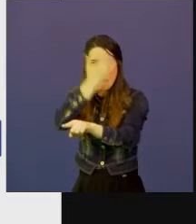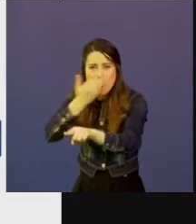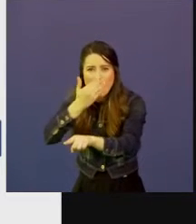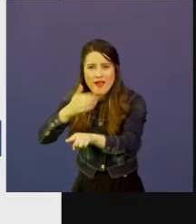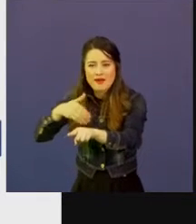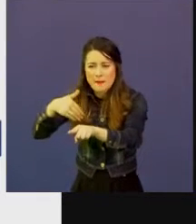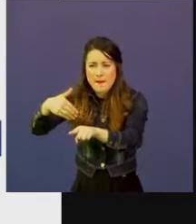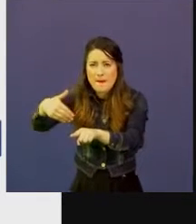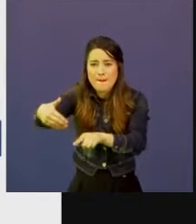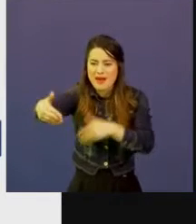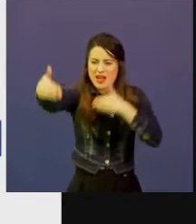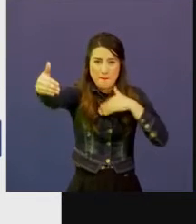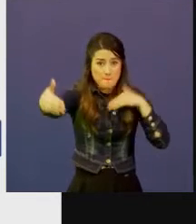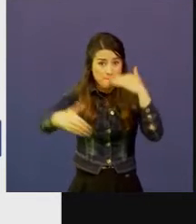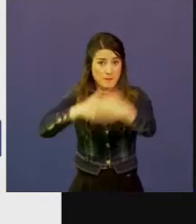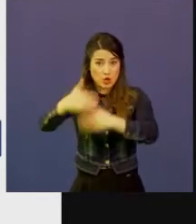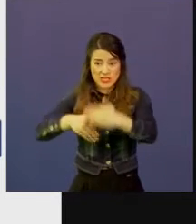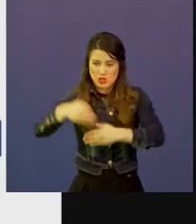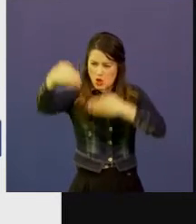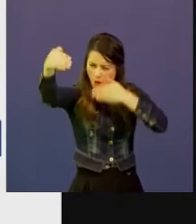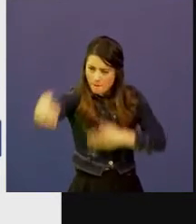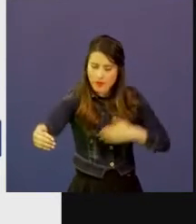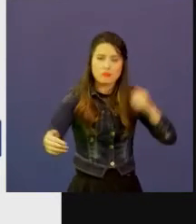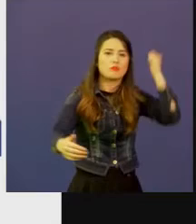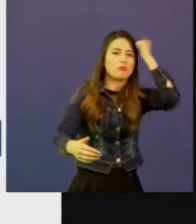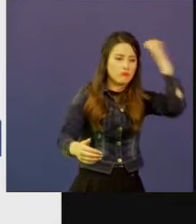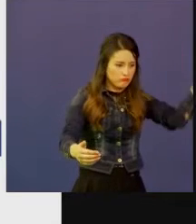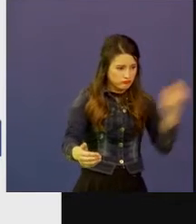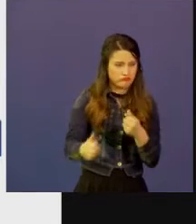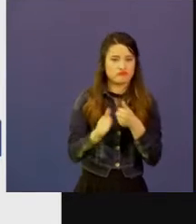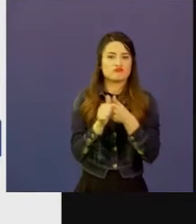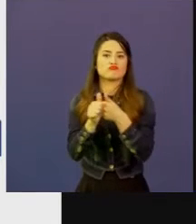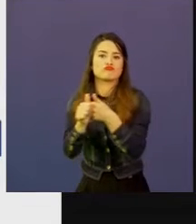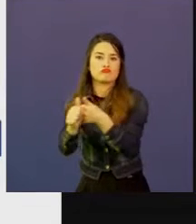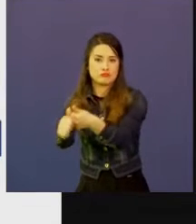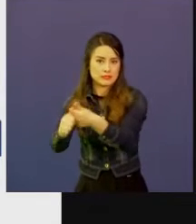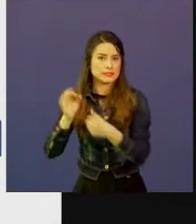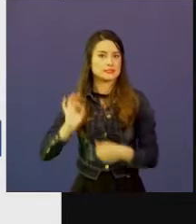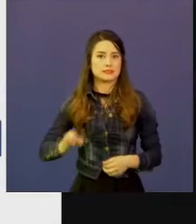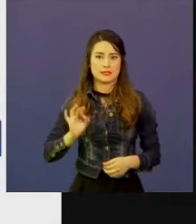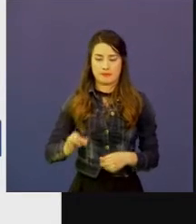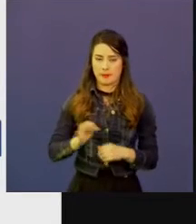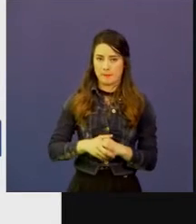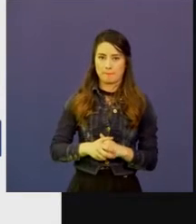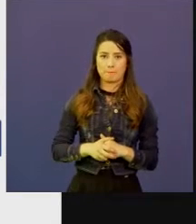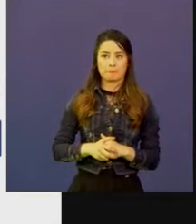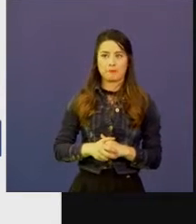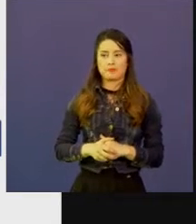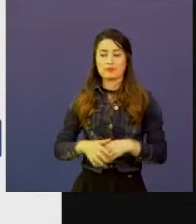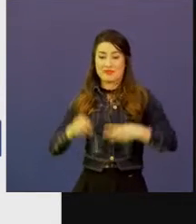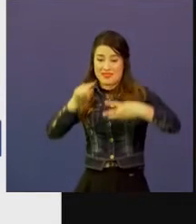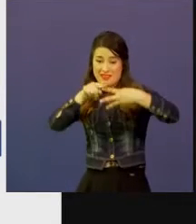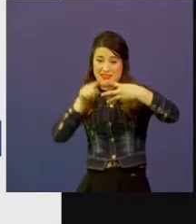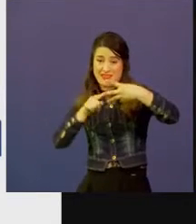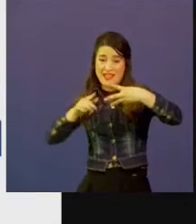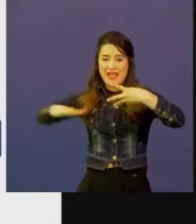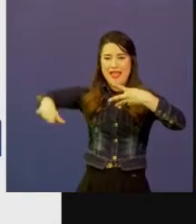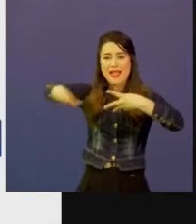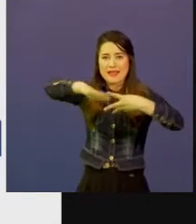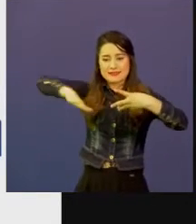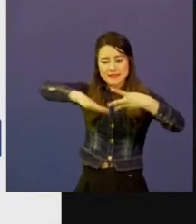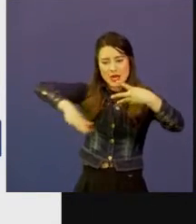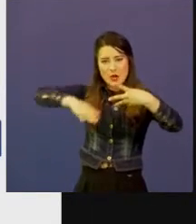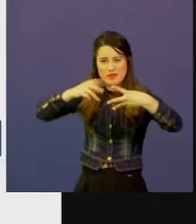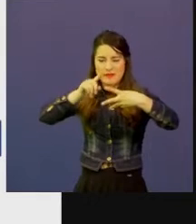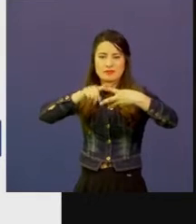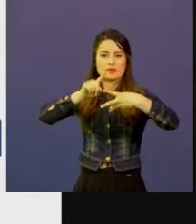continuamos con ellos trabajando. Estos juegos se desarrollaron para 3 escenarios de aprendizaje basado en juegos con realidad aumentada en el área de